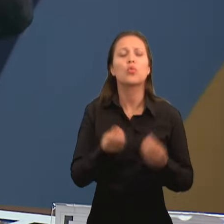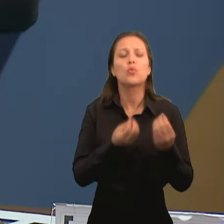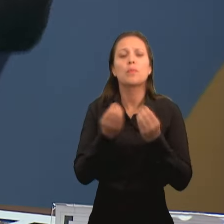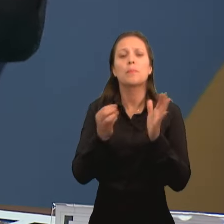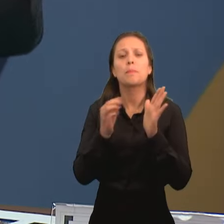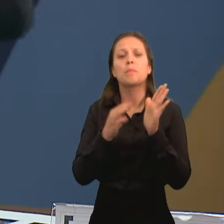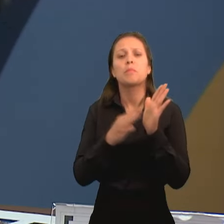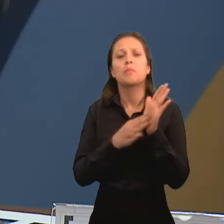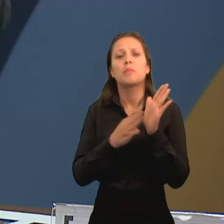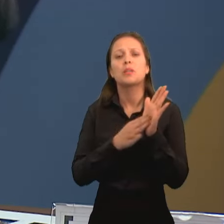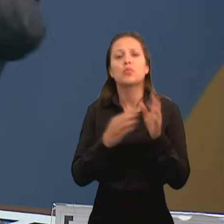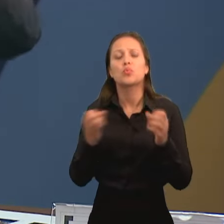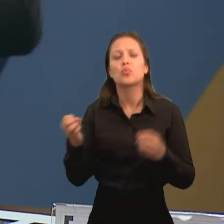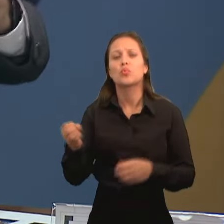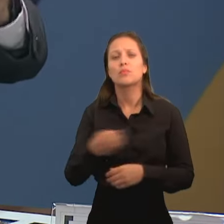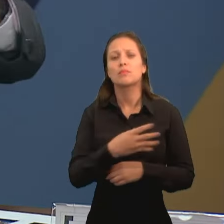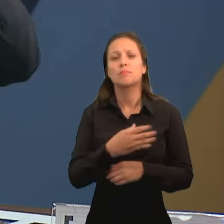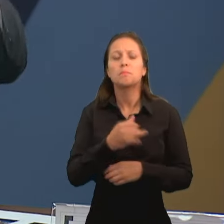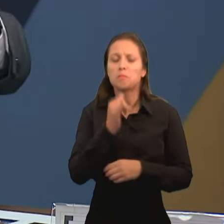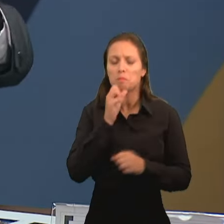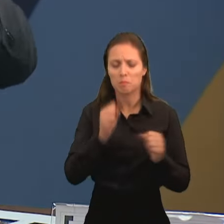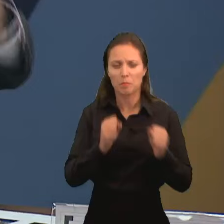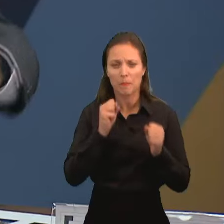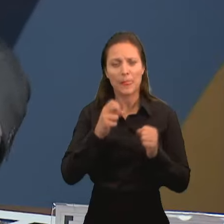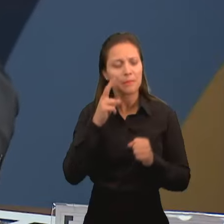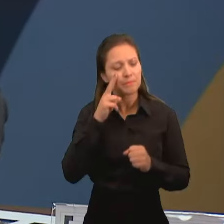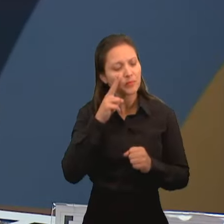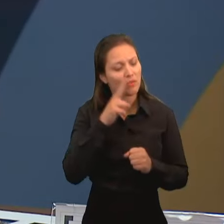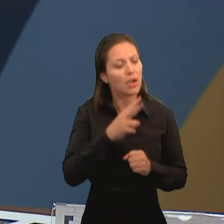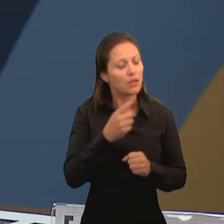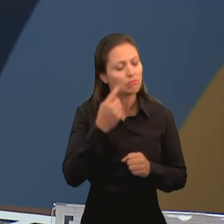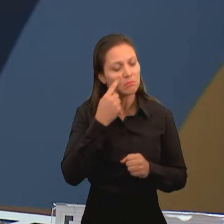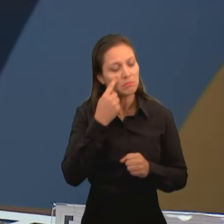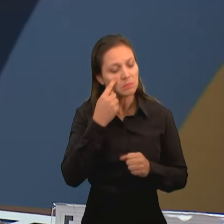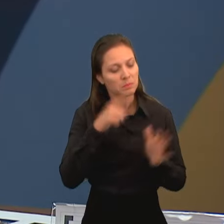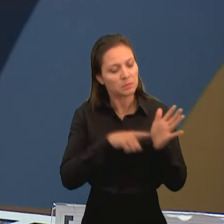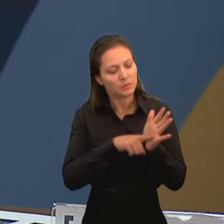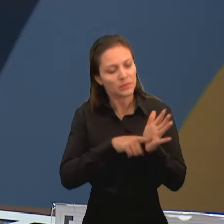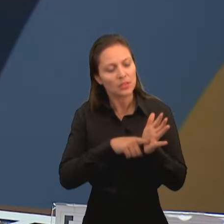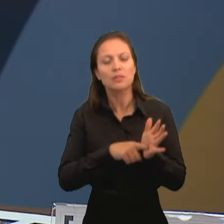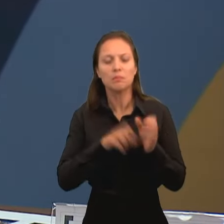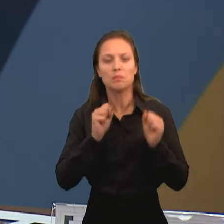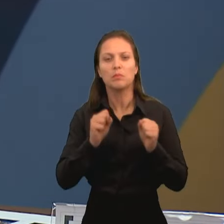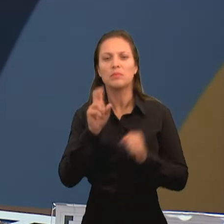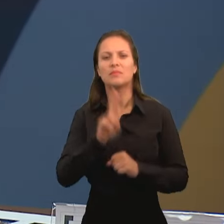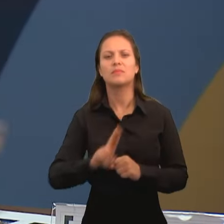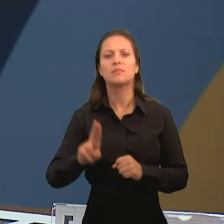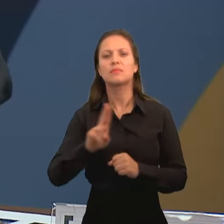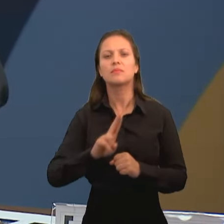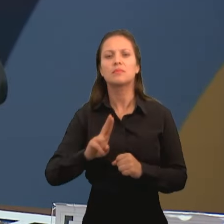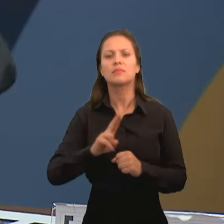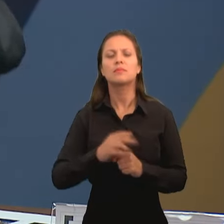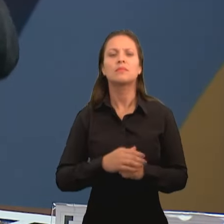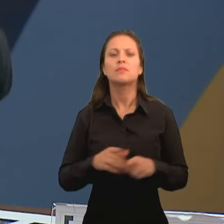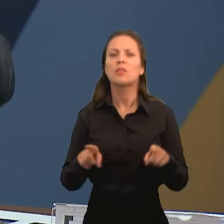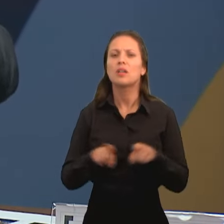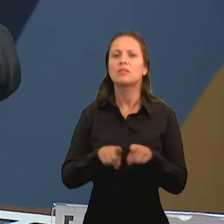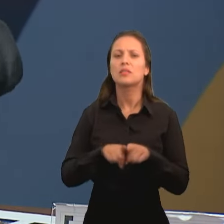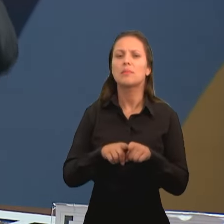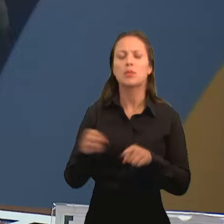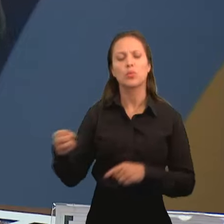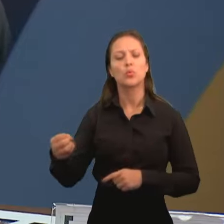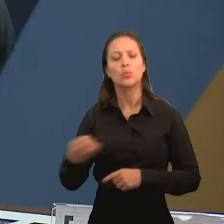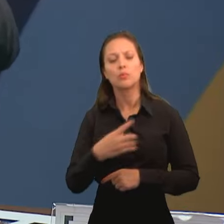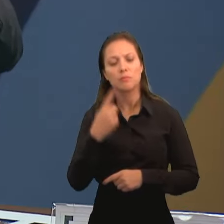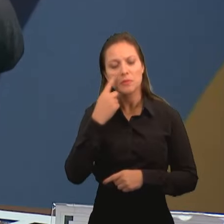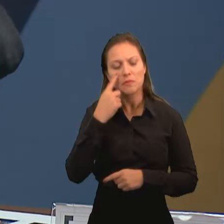nuevo meta, los investigadores de Google rápidamente pueden implementar estas innovaciones y viceversa.